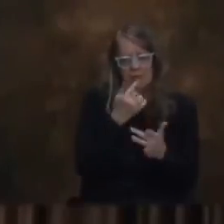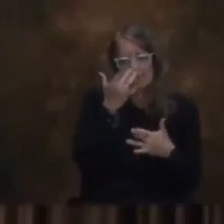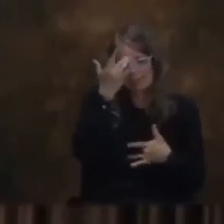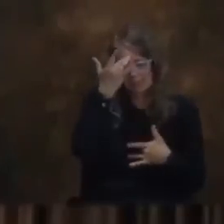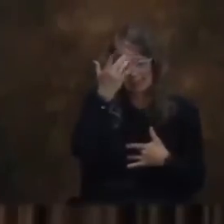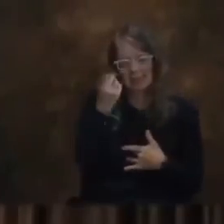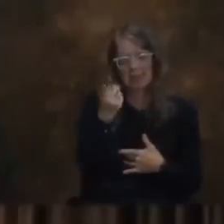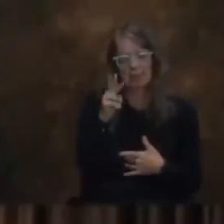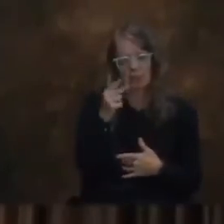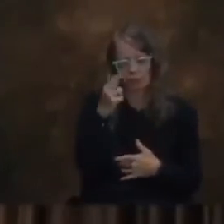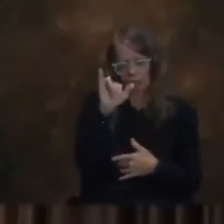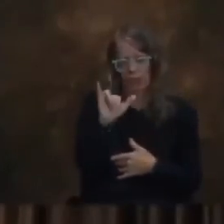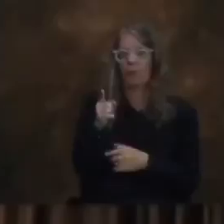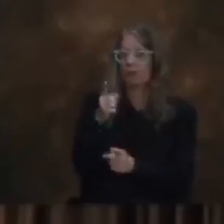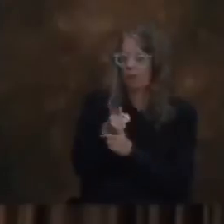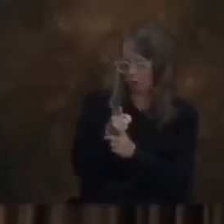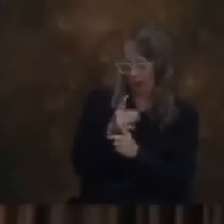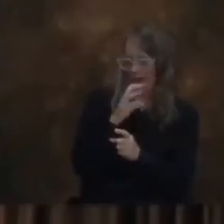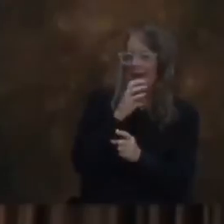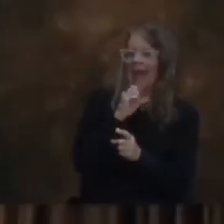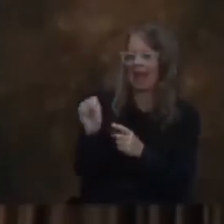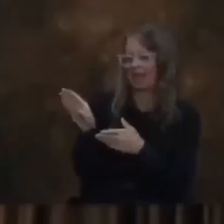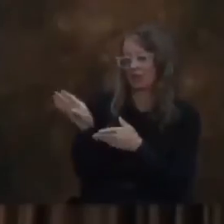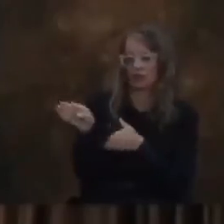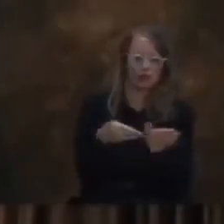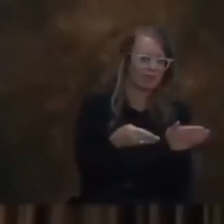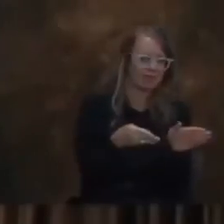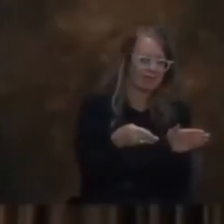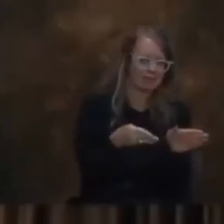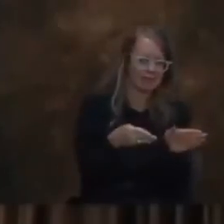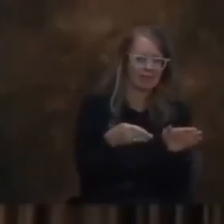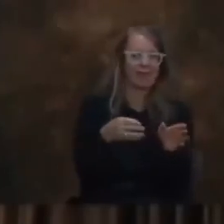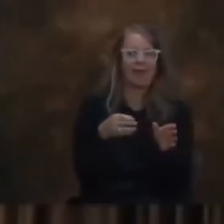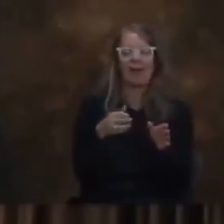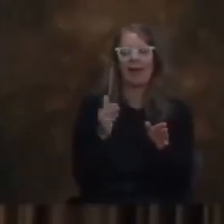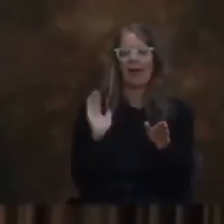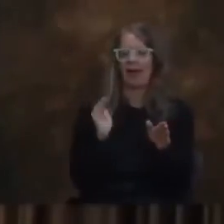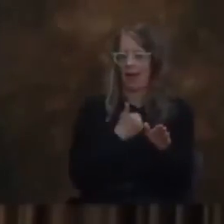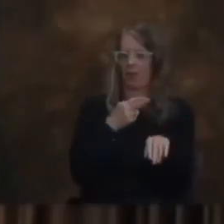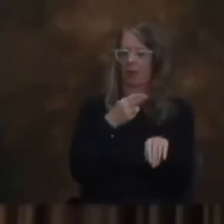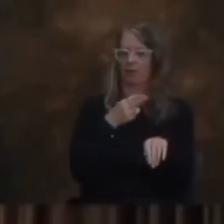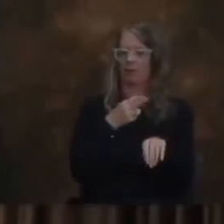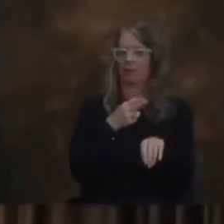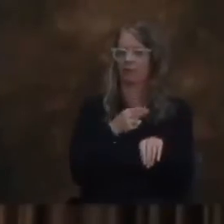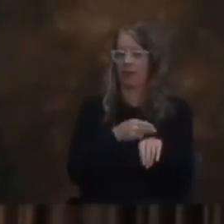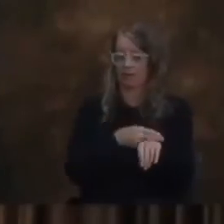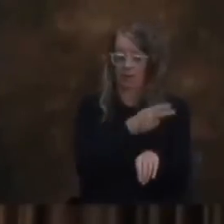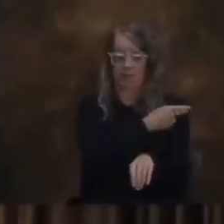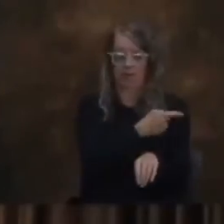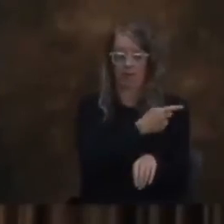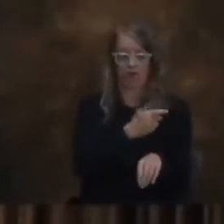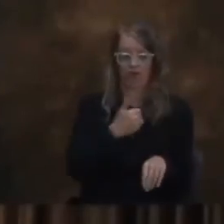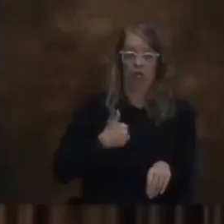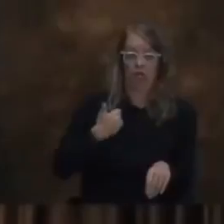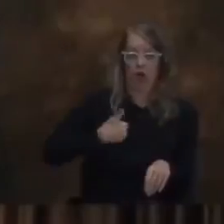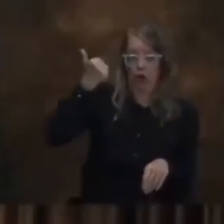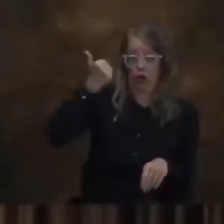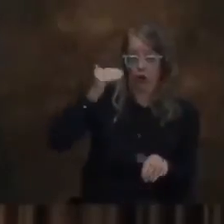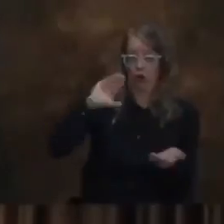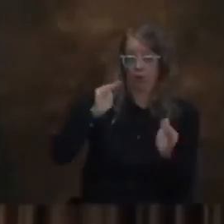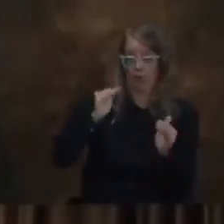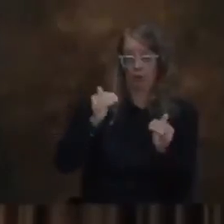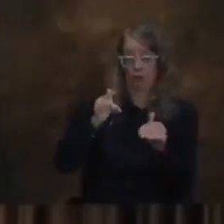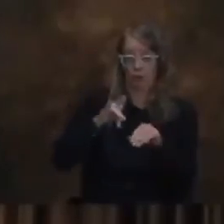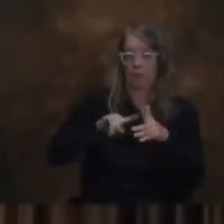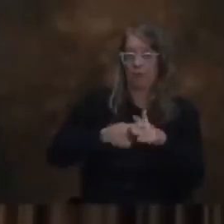la edad de personas que terminan siendo ingresadas ha cambiado y se ha vuelto más y más personas jóvenes así que las pero hemos